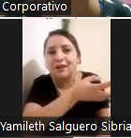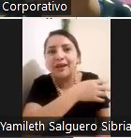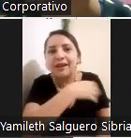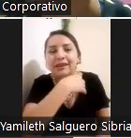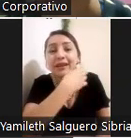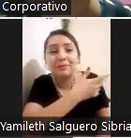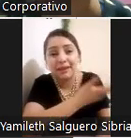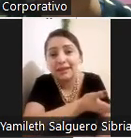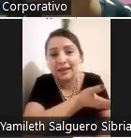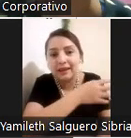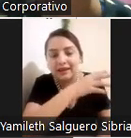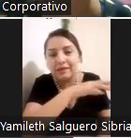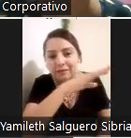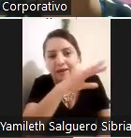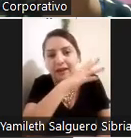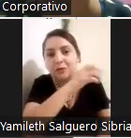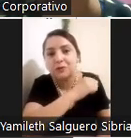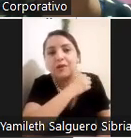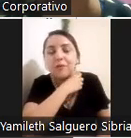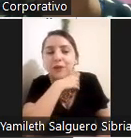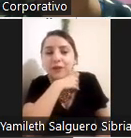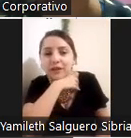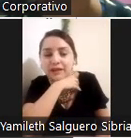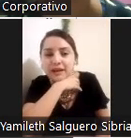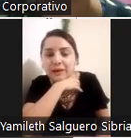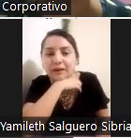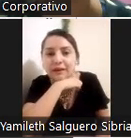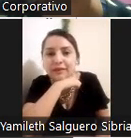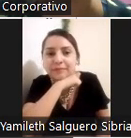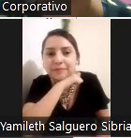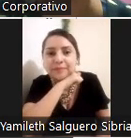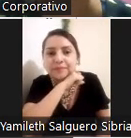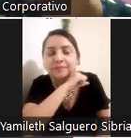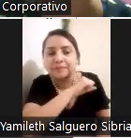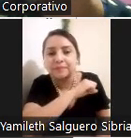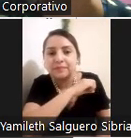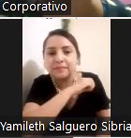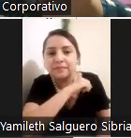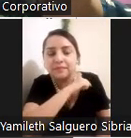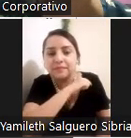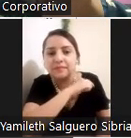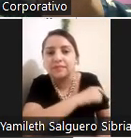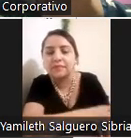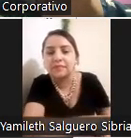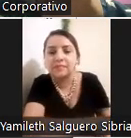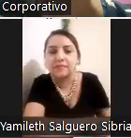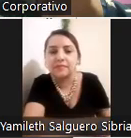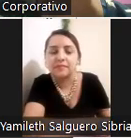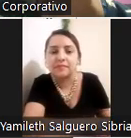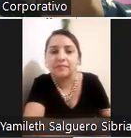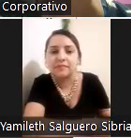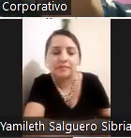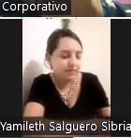compra y de la experiencia que que vive el usuario Al momento de ingresar a la página sí es que es un tema complicado el